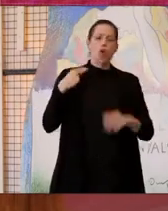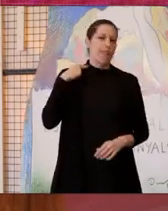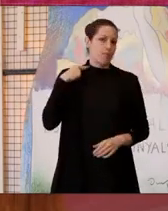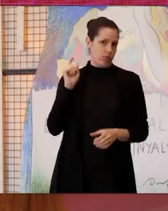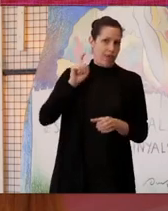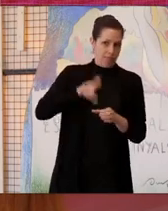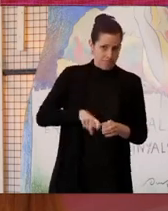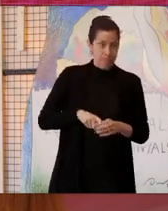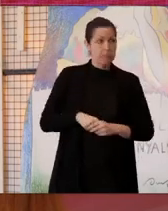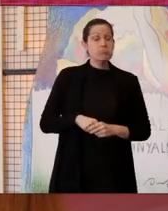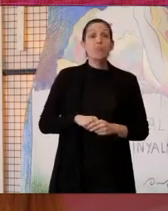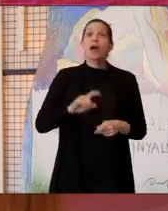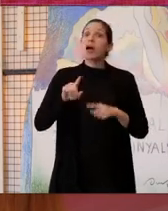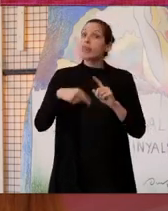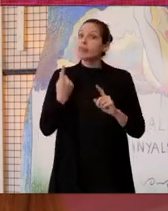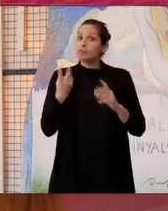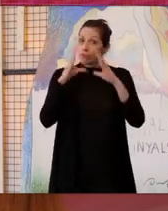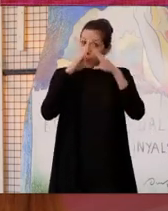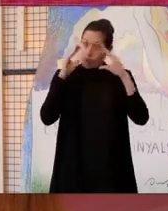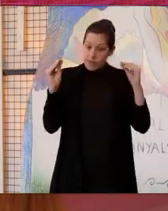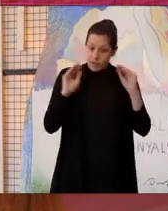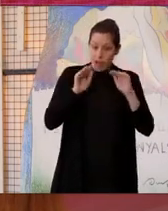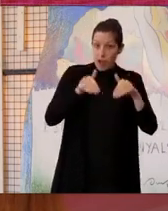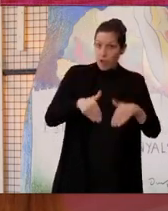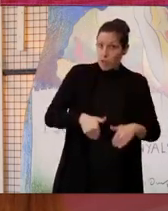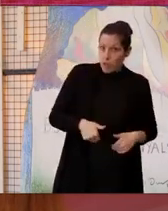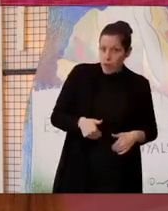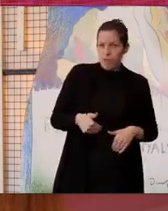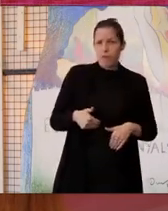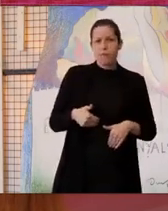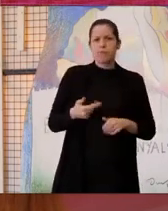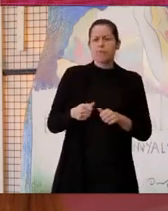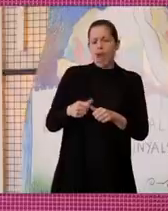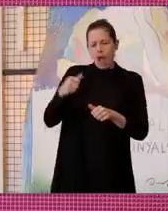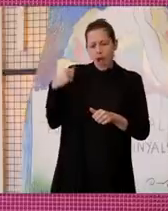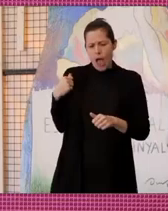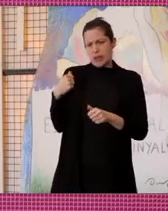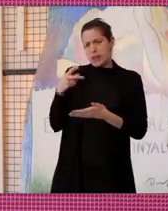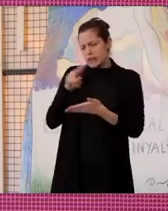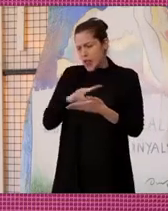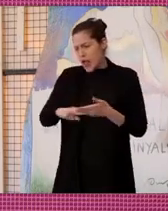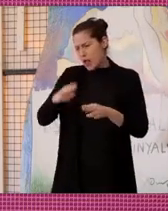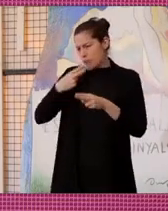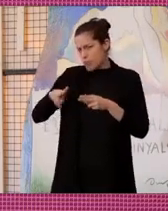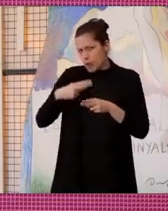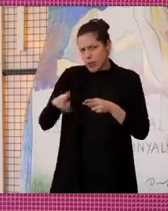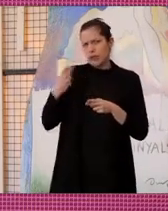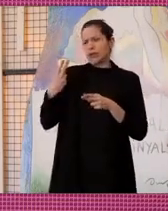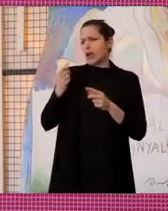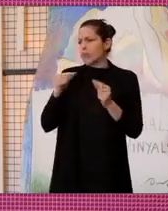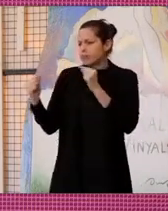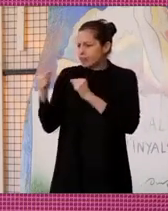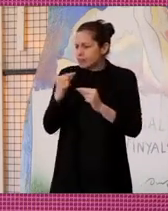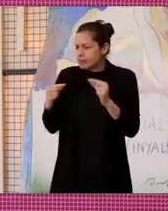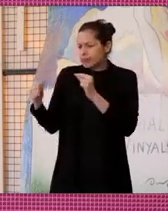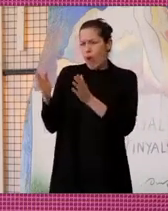había perdido pie porque hablando de política leyendo los periódicos discutiendo con tus colegas presentando emociones